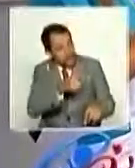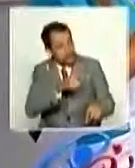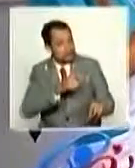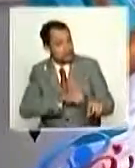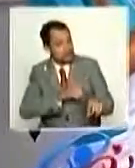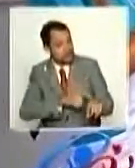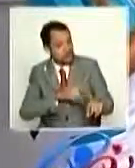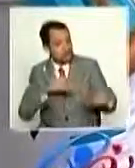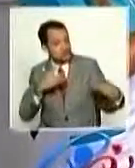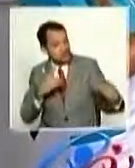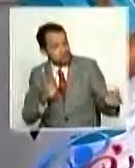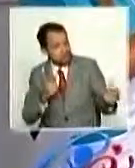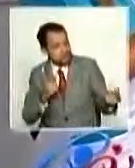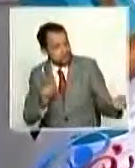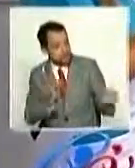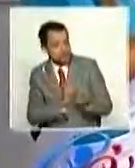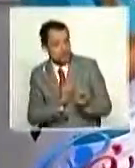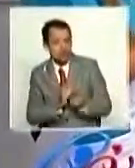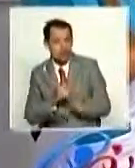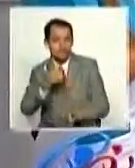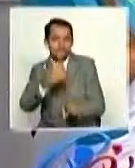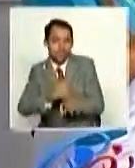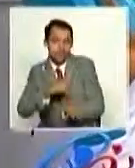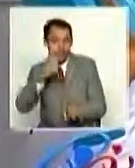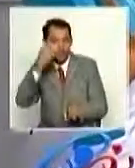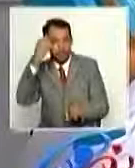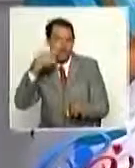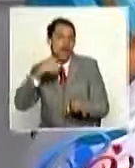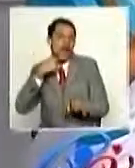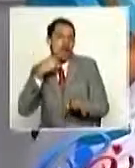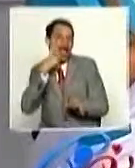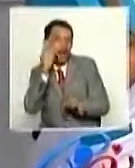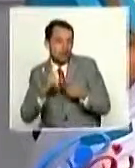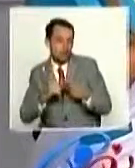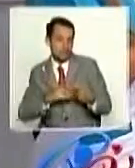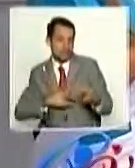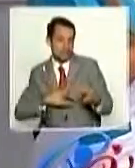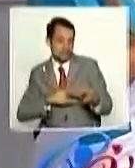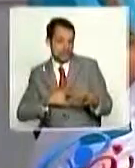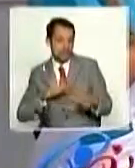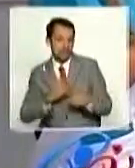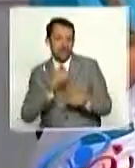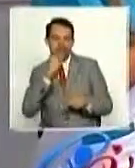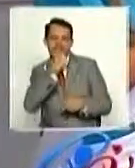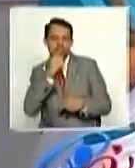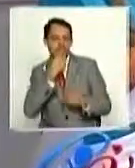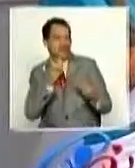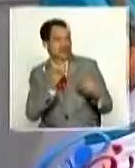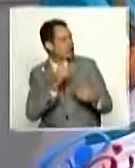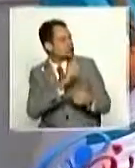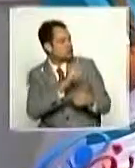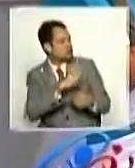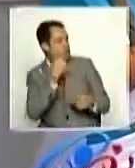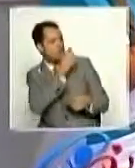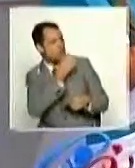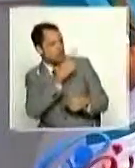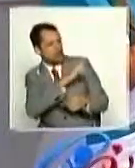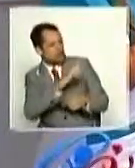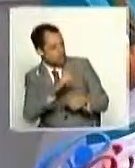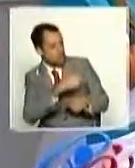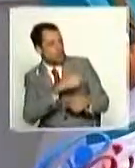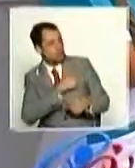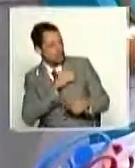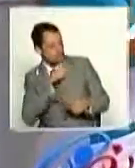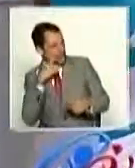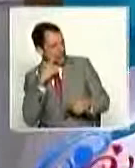vengo es porque tengo un problema en la próstata, o tengo un problema de gastritis, que tiene que ver la odontología. Es lo primero que ellos dicen y